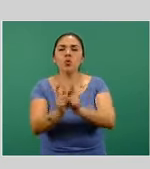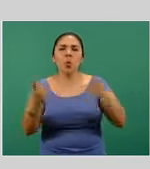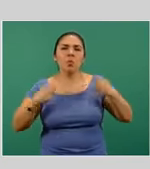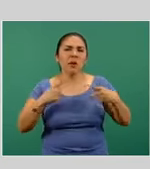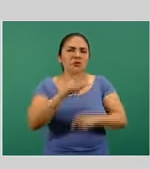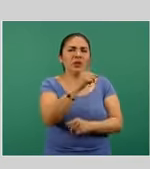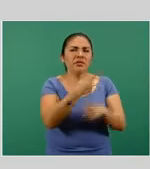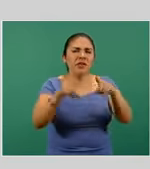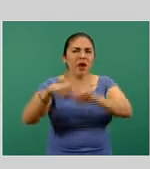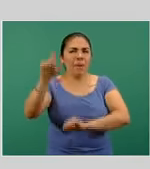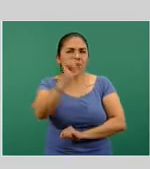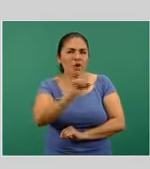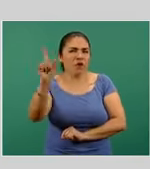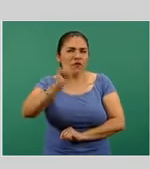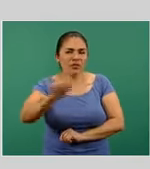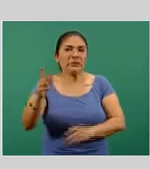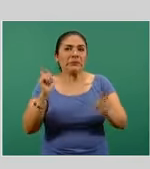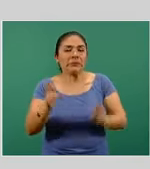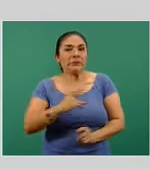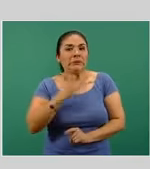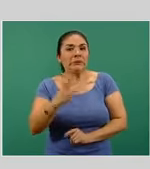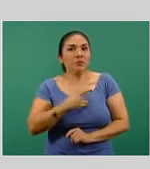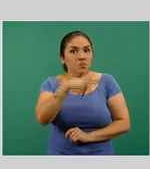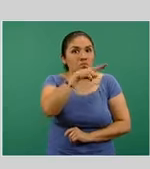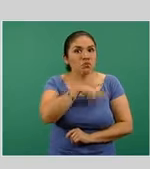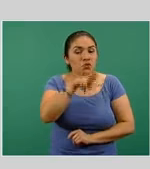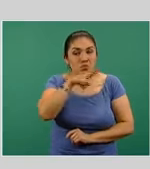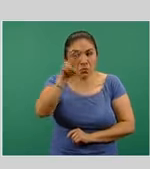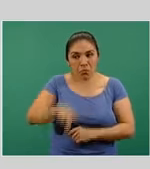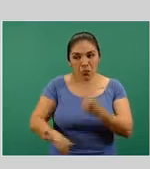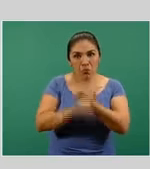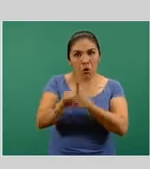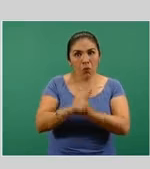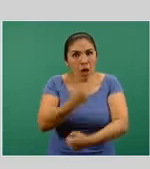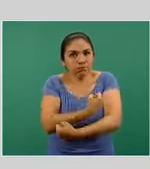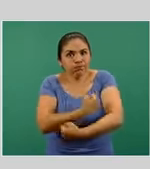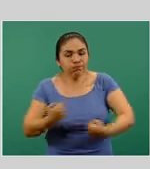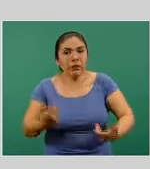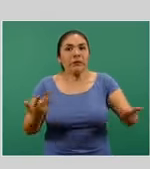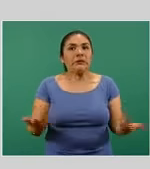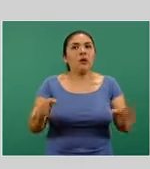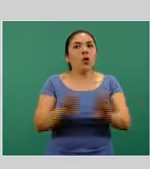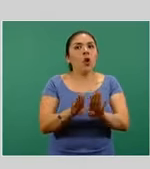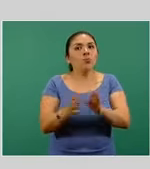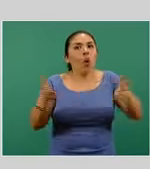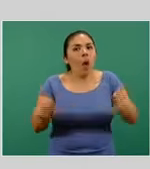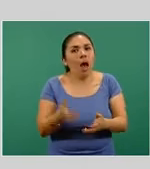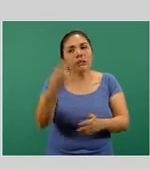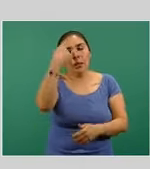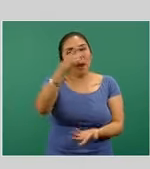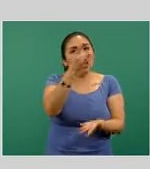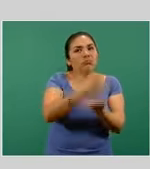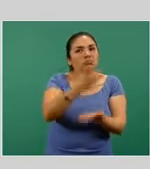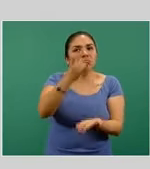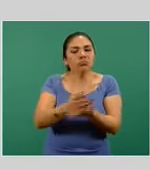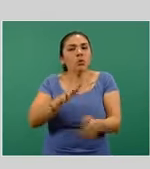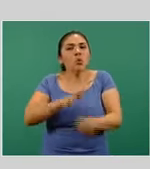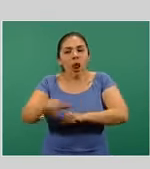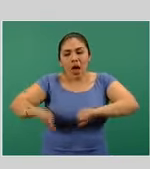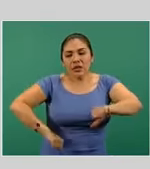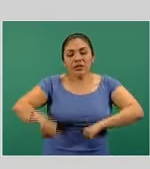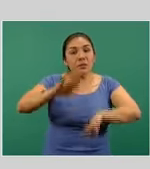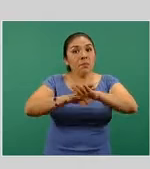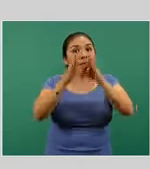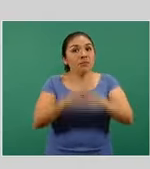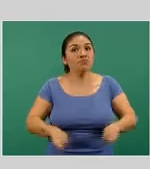preocupados por el problema de la obesidad para desarrollar una postura que identifique las acciones más